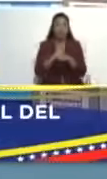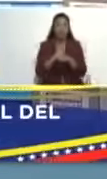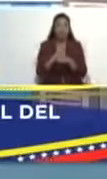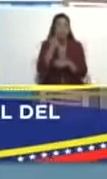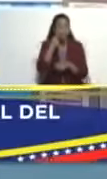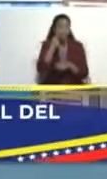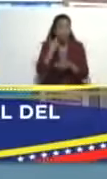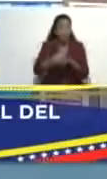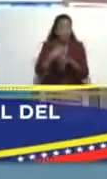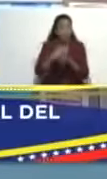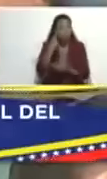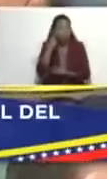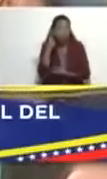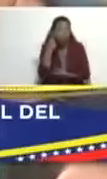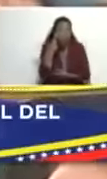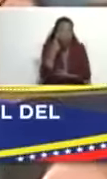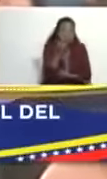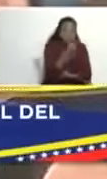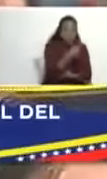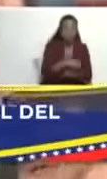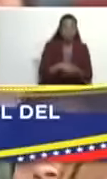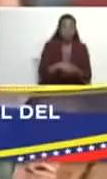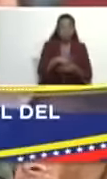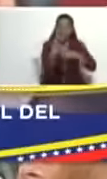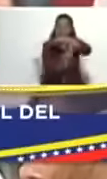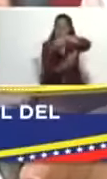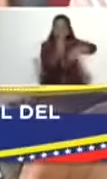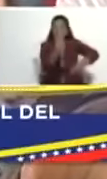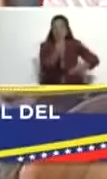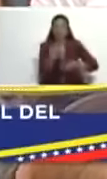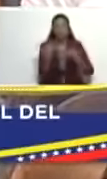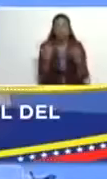Mosca, pues. La revolución llevó